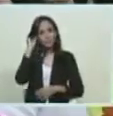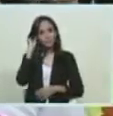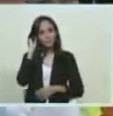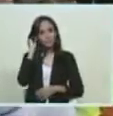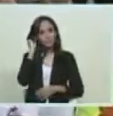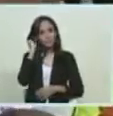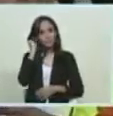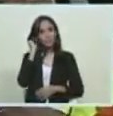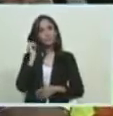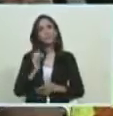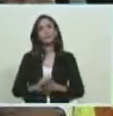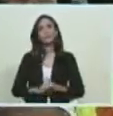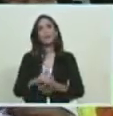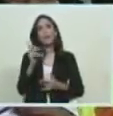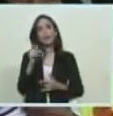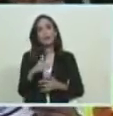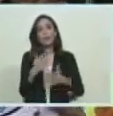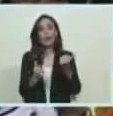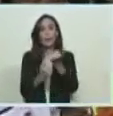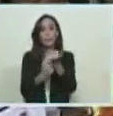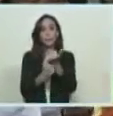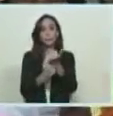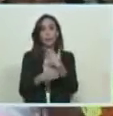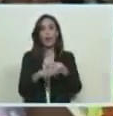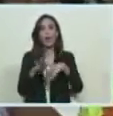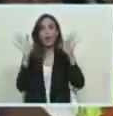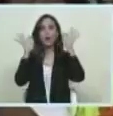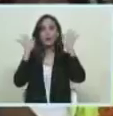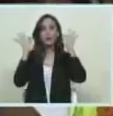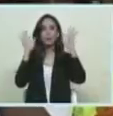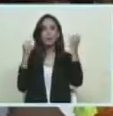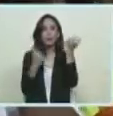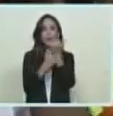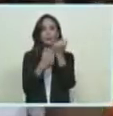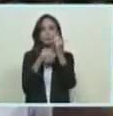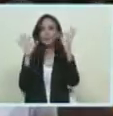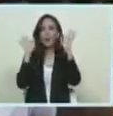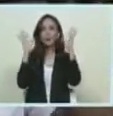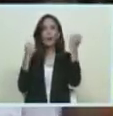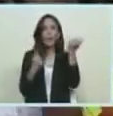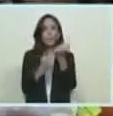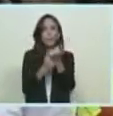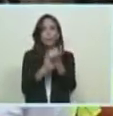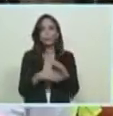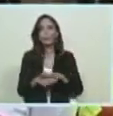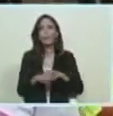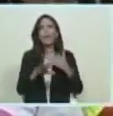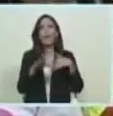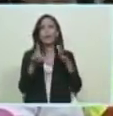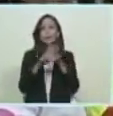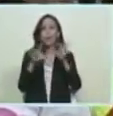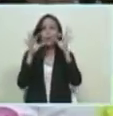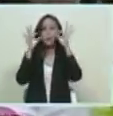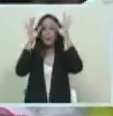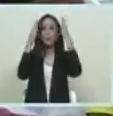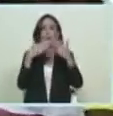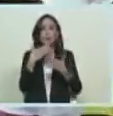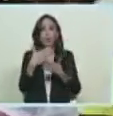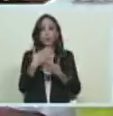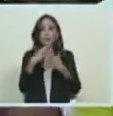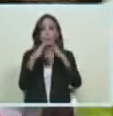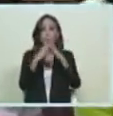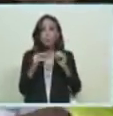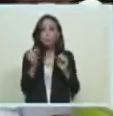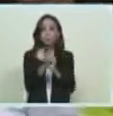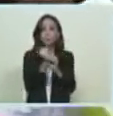apoyamos completamente a la candidata al municipio Libertador, Distrito Capital, a Erika Faría, que cuente con nuestro apoyo. El Liceo Andrés Bello está aquí. Le agradecemos por su